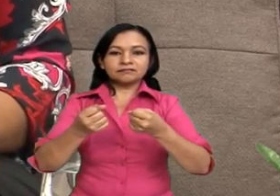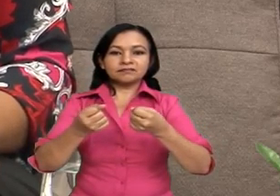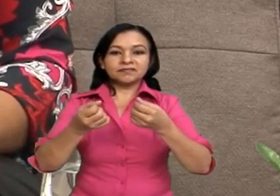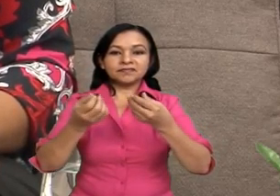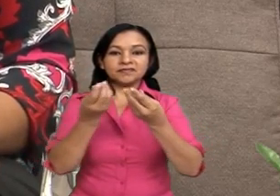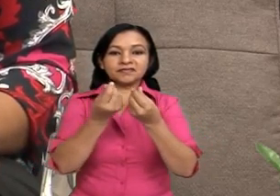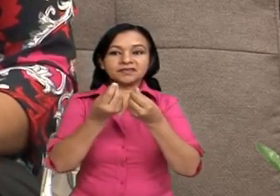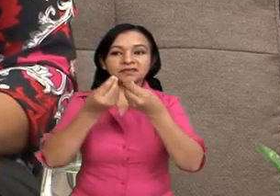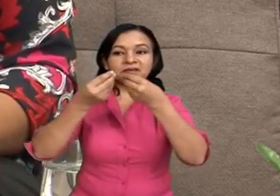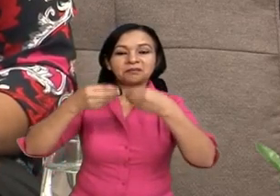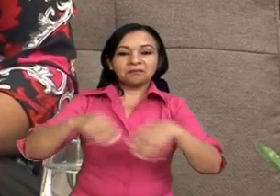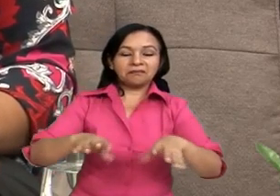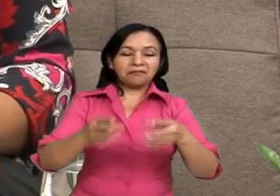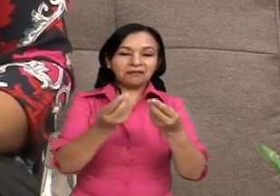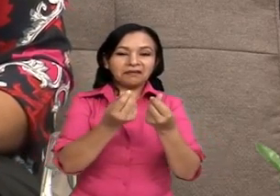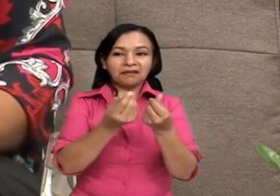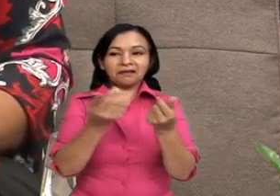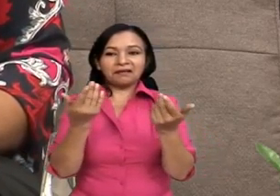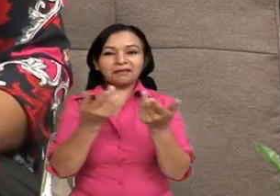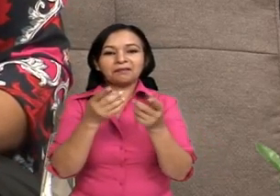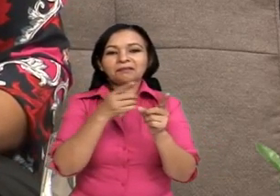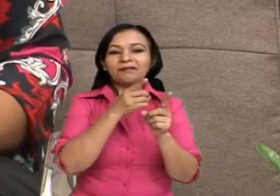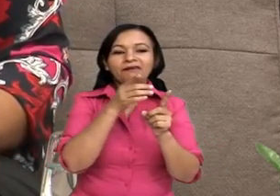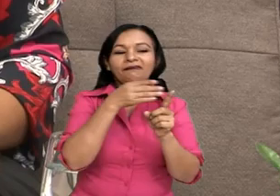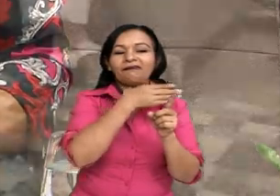escapar esos bienes o esa forma